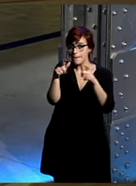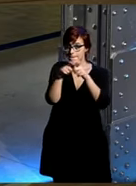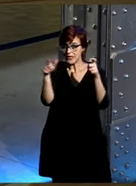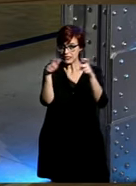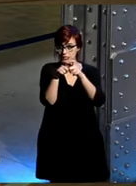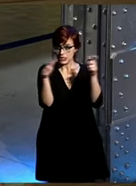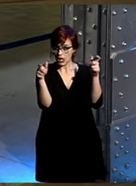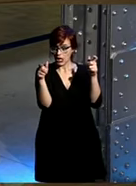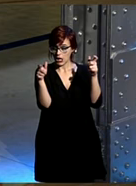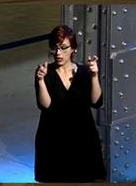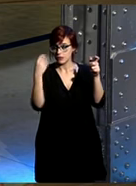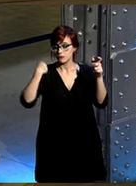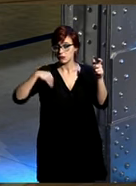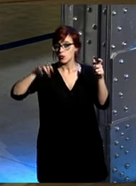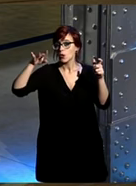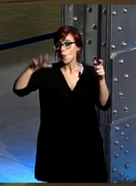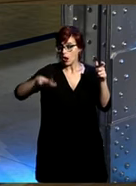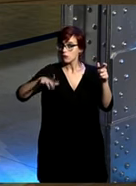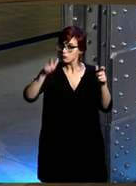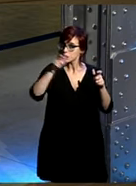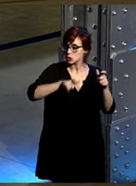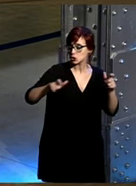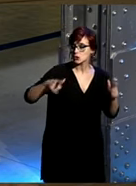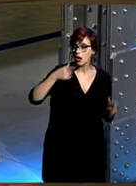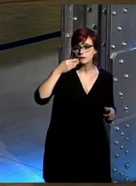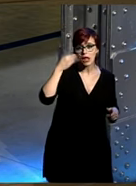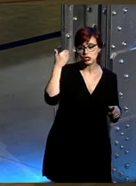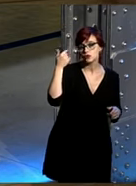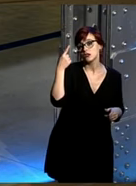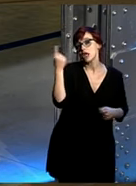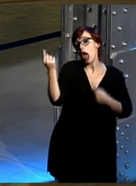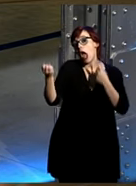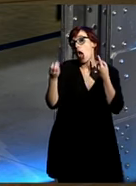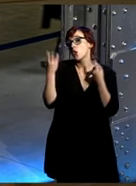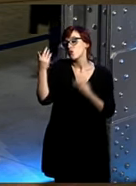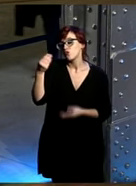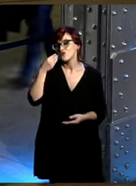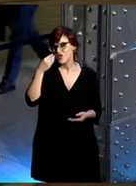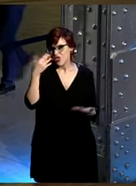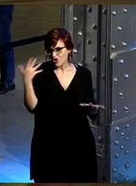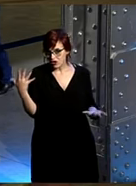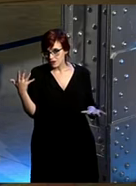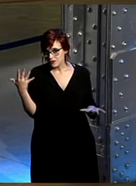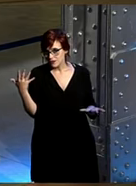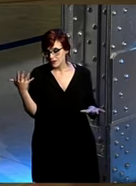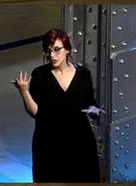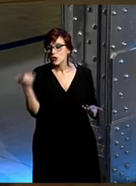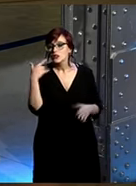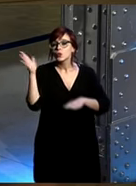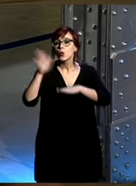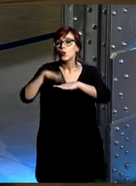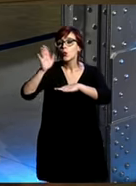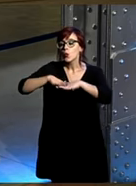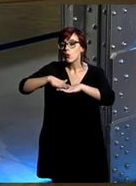tiene gente talentosa y unos cuantos idiotas. Entonces,